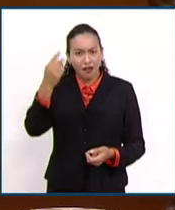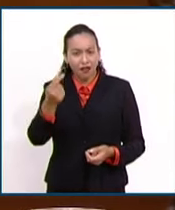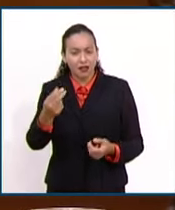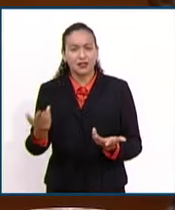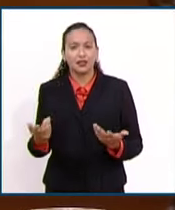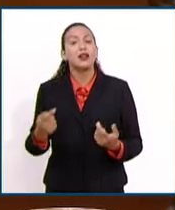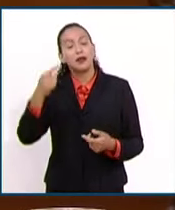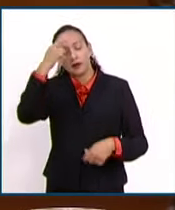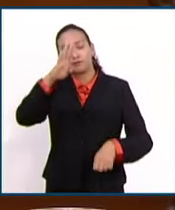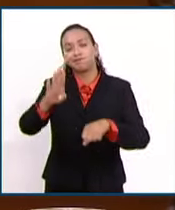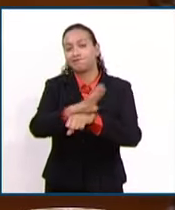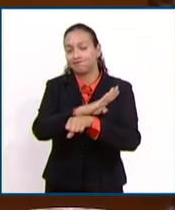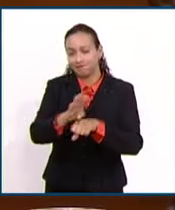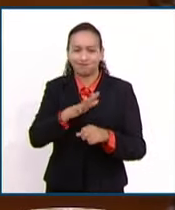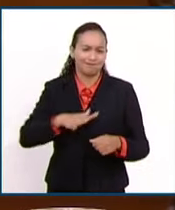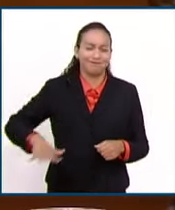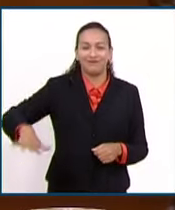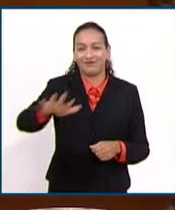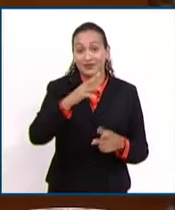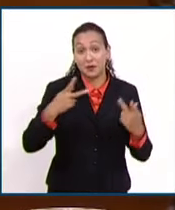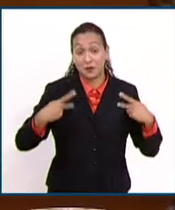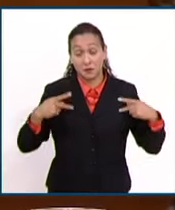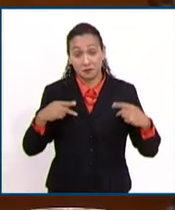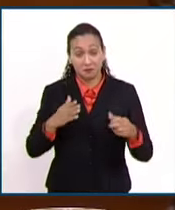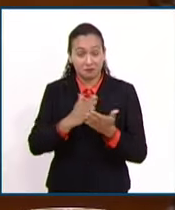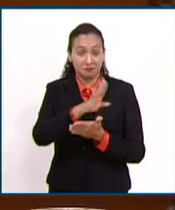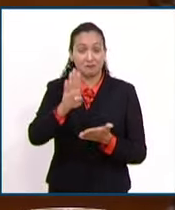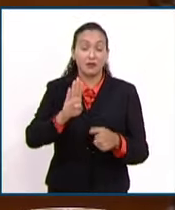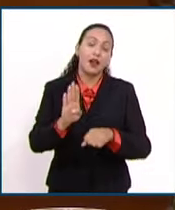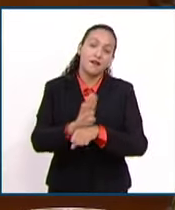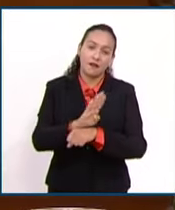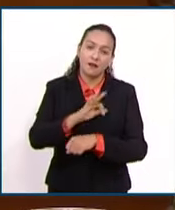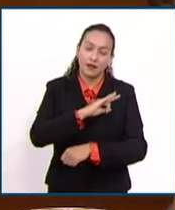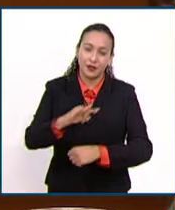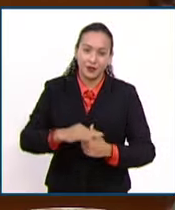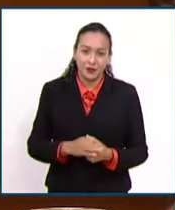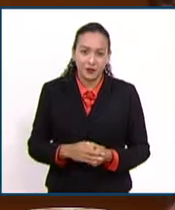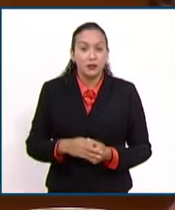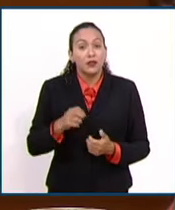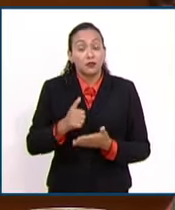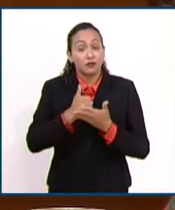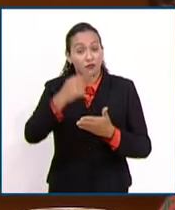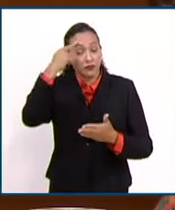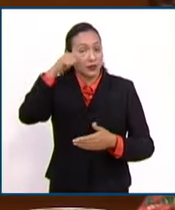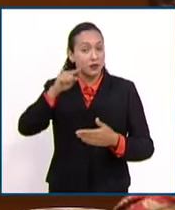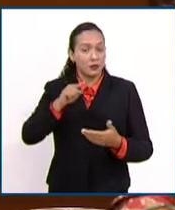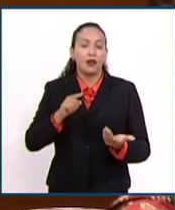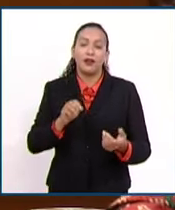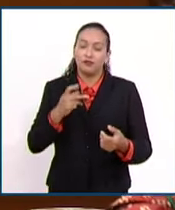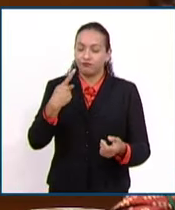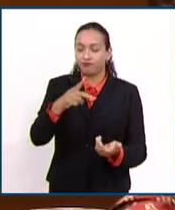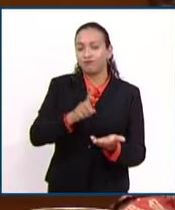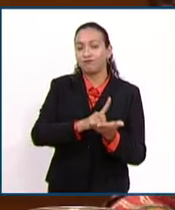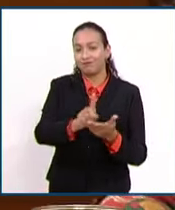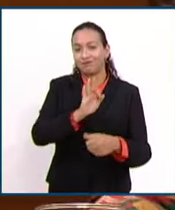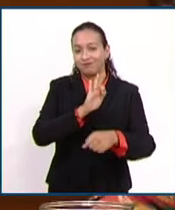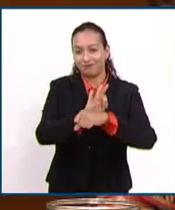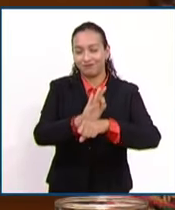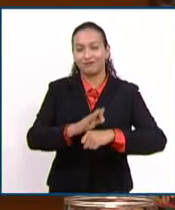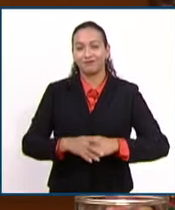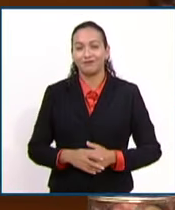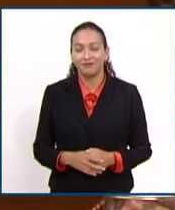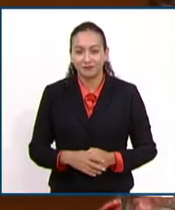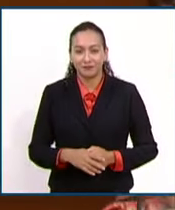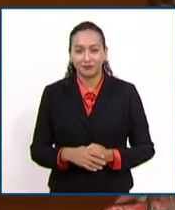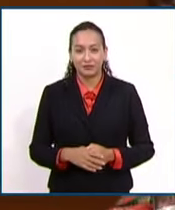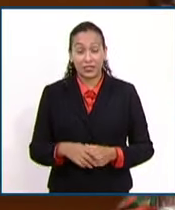van a beneficiar y dar certeza a la ciudadanía respecto de la protección de sus derechos. Para el canal del